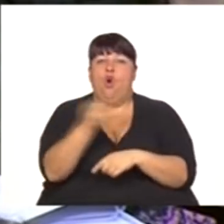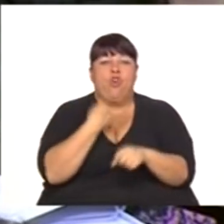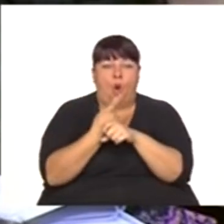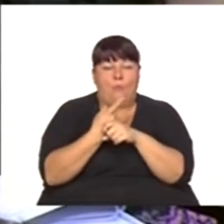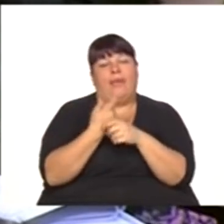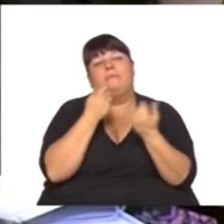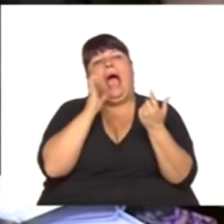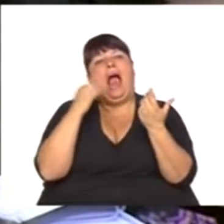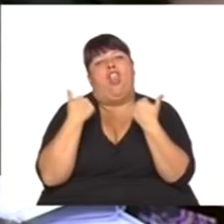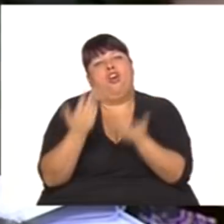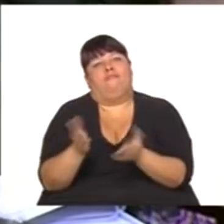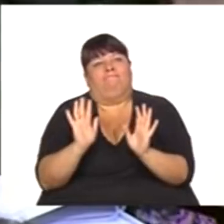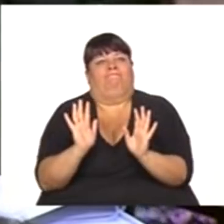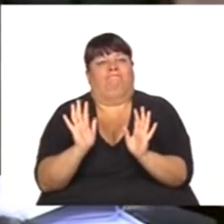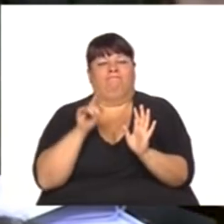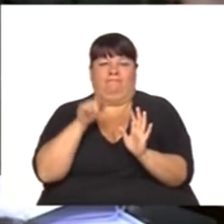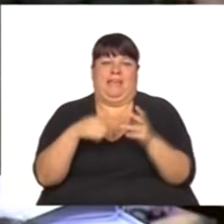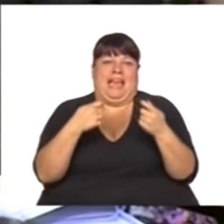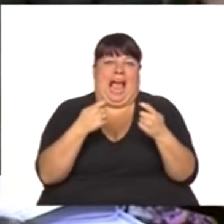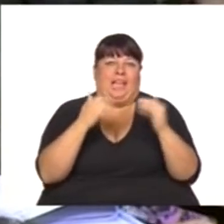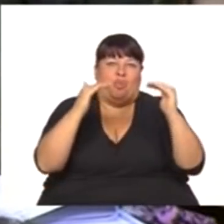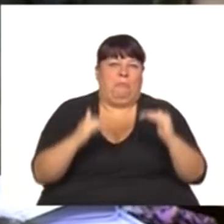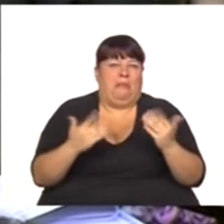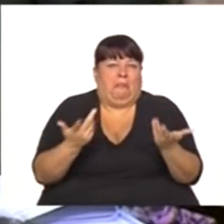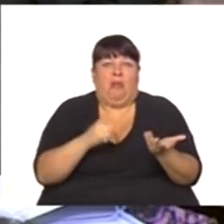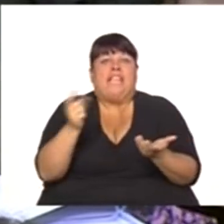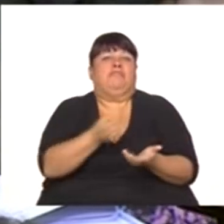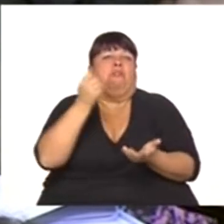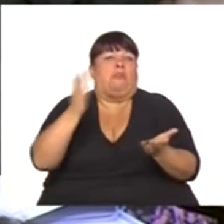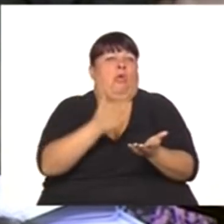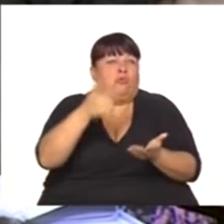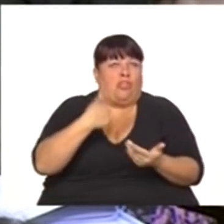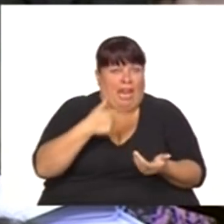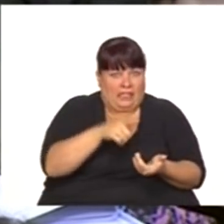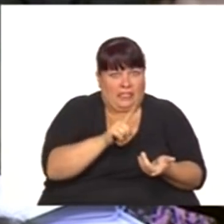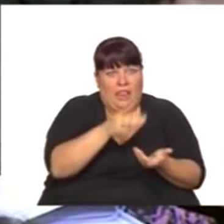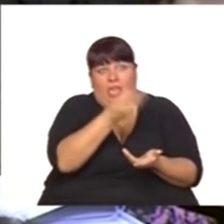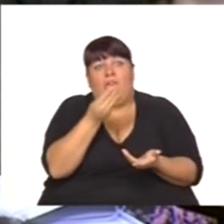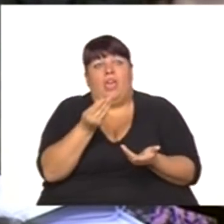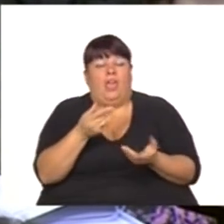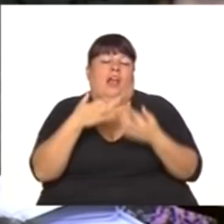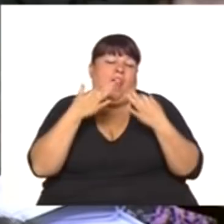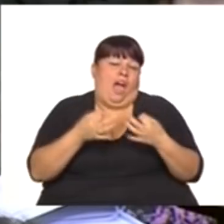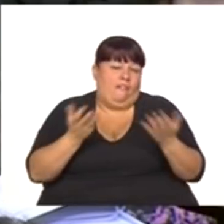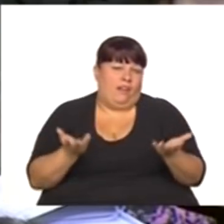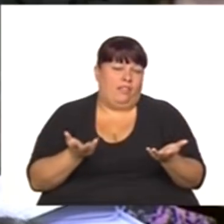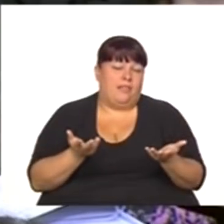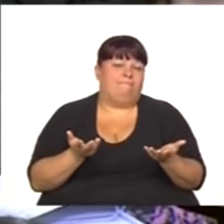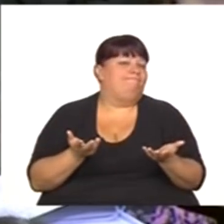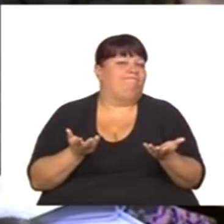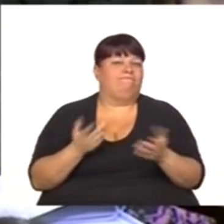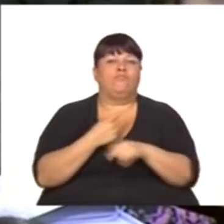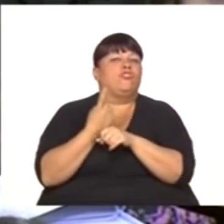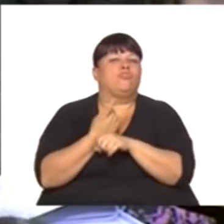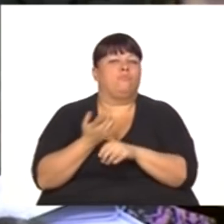a ceder en esos gastos que no redundan en mayor productividad en la Argentina, la verdad es que